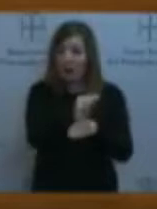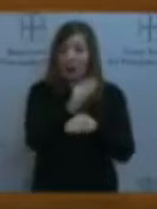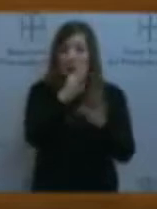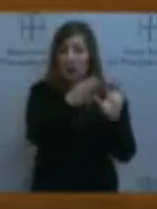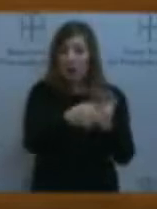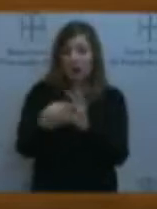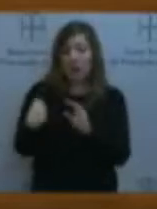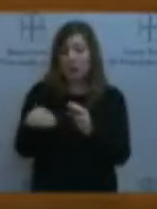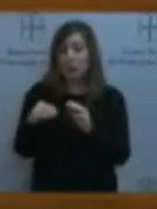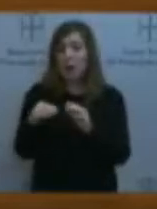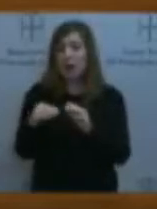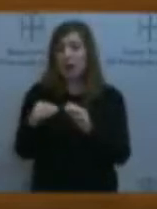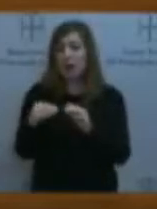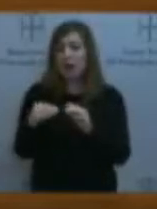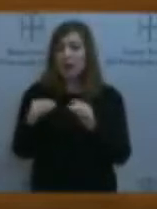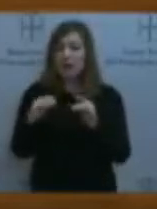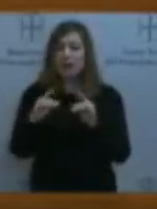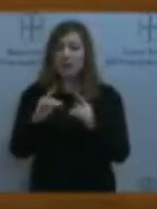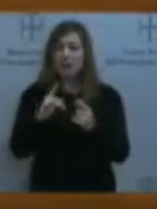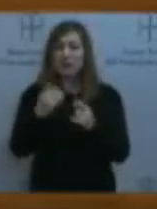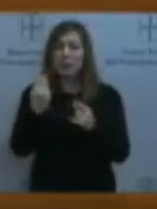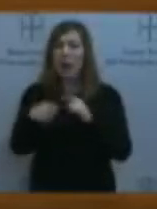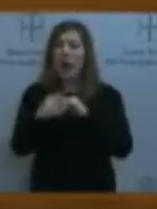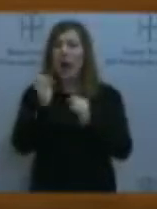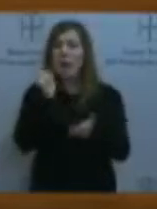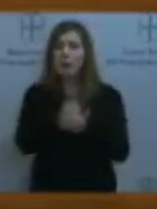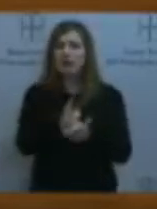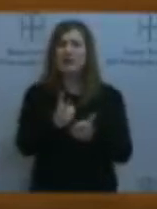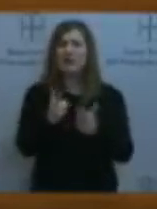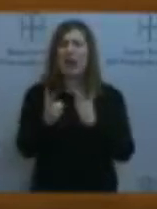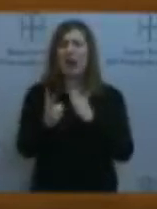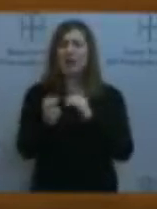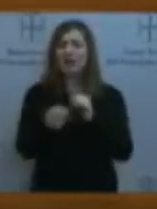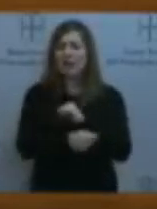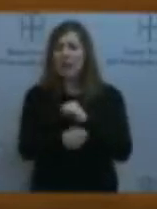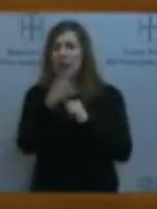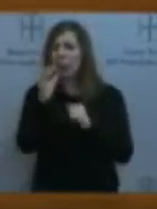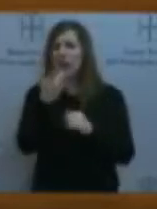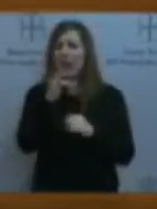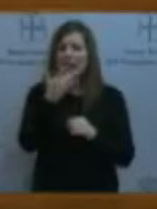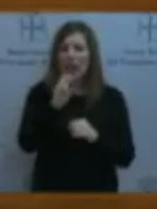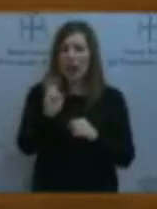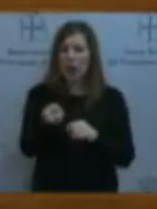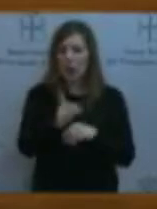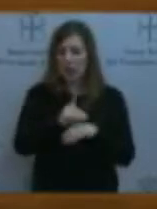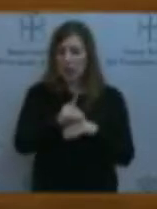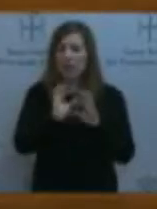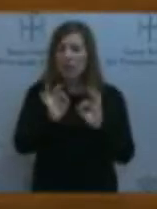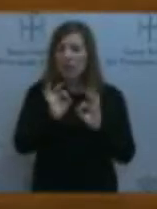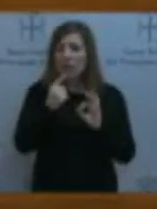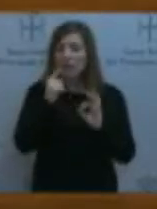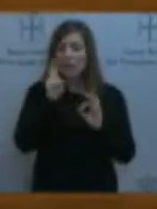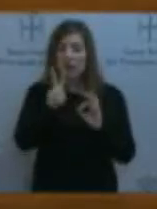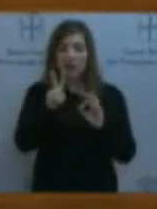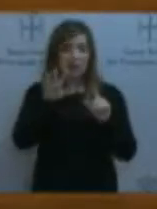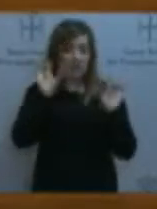relacionada con los telecentros, donde se dice apuesta estratégica por la digitalización, y vemos lo que está consignado, vemos que aparece exactamente